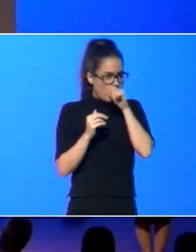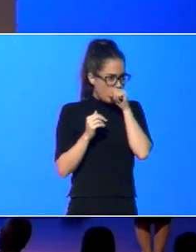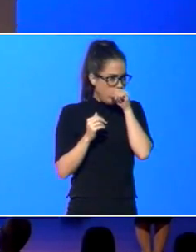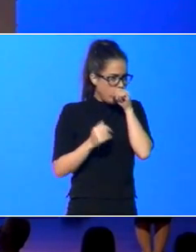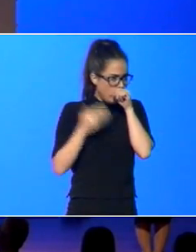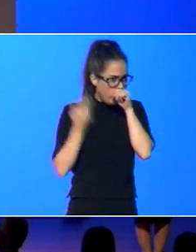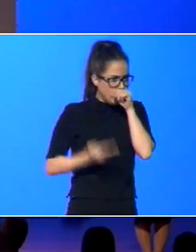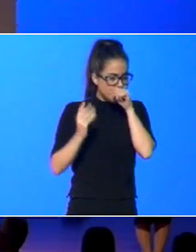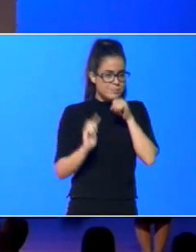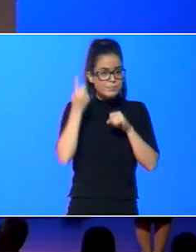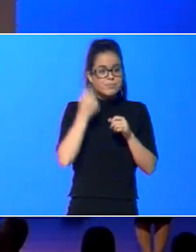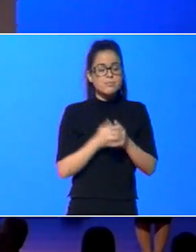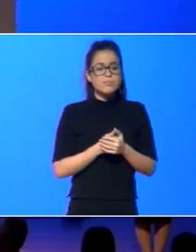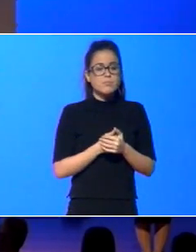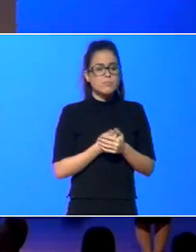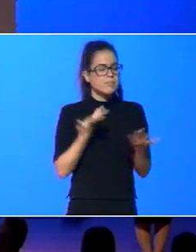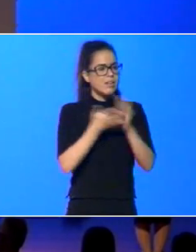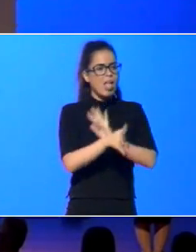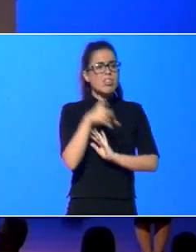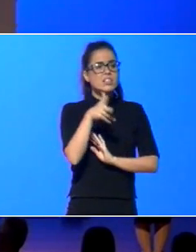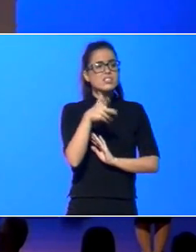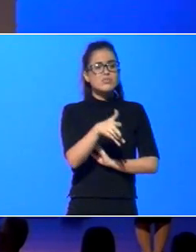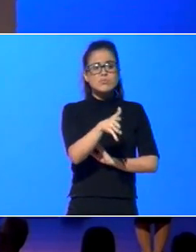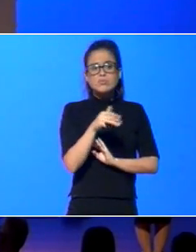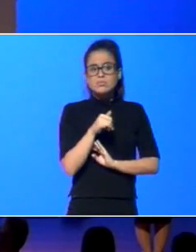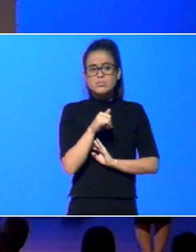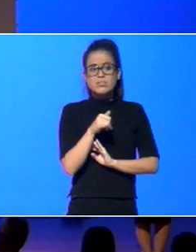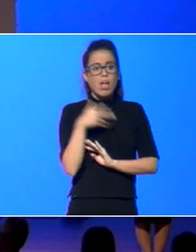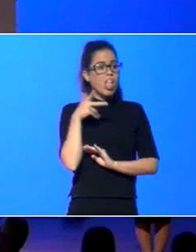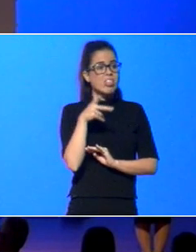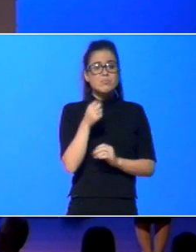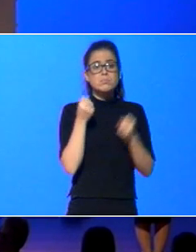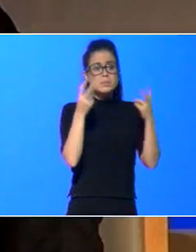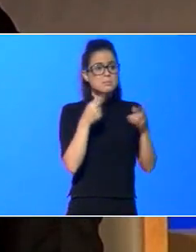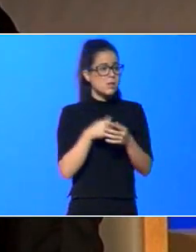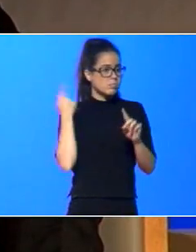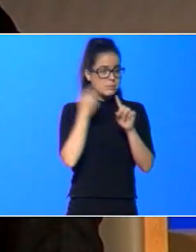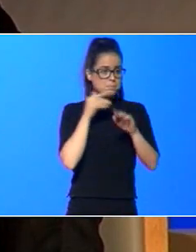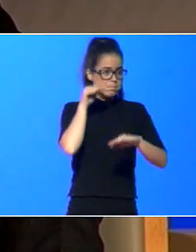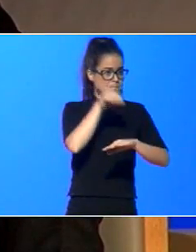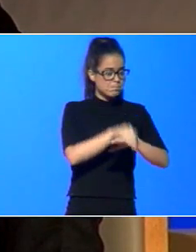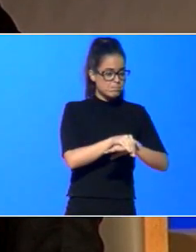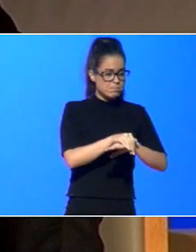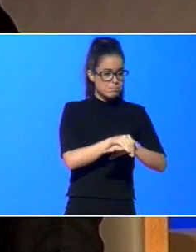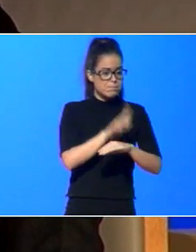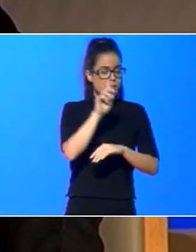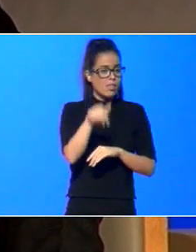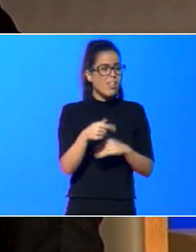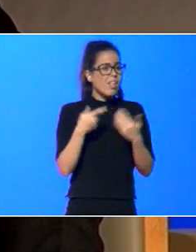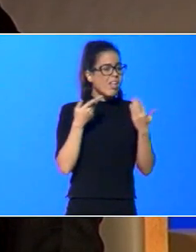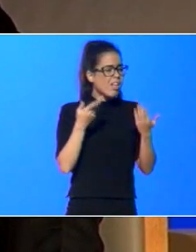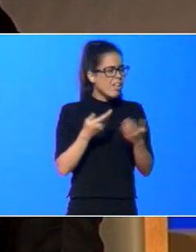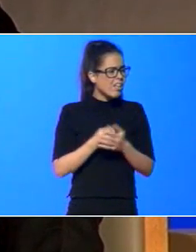decir, están los derechos, y los derechos están para cumplirse, y está la dignidad del ser humano, que